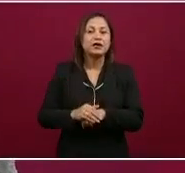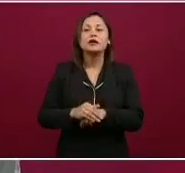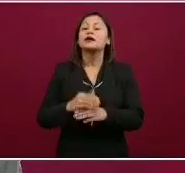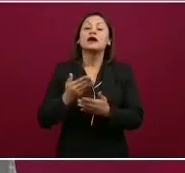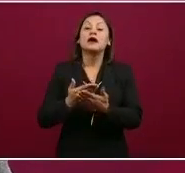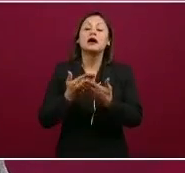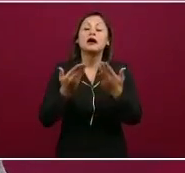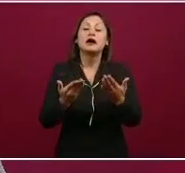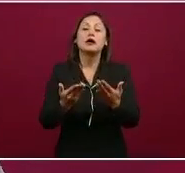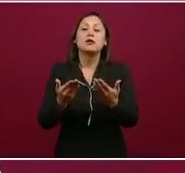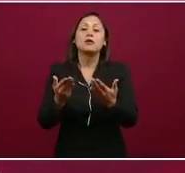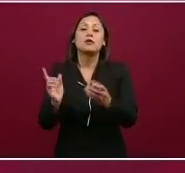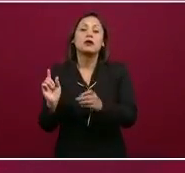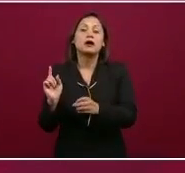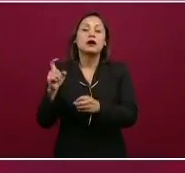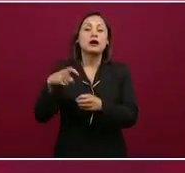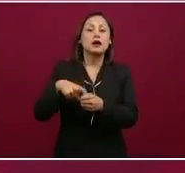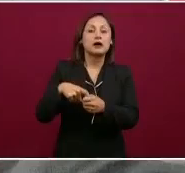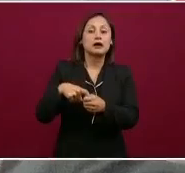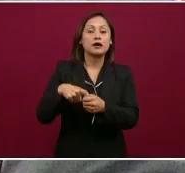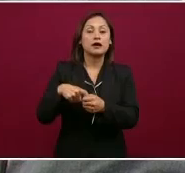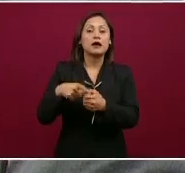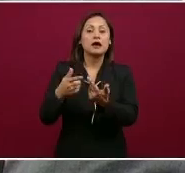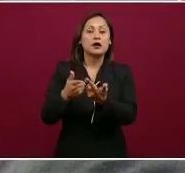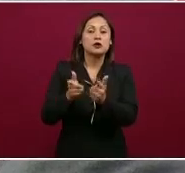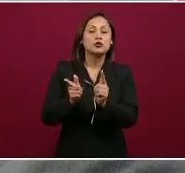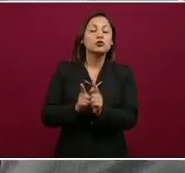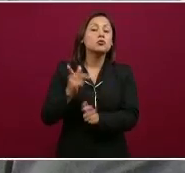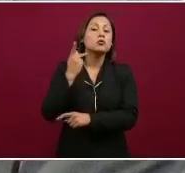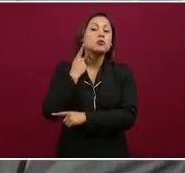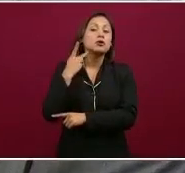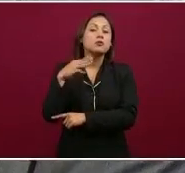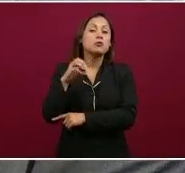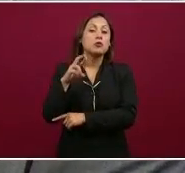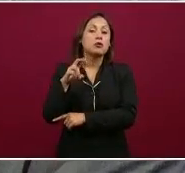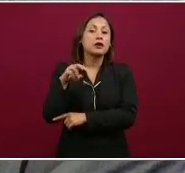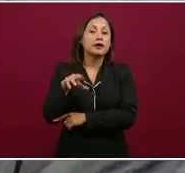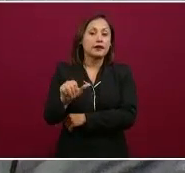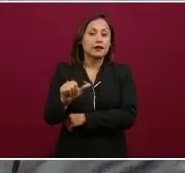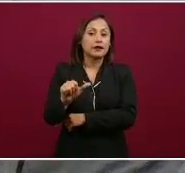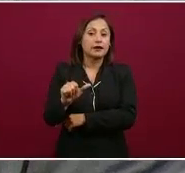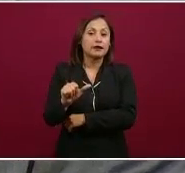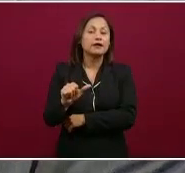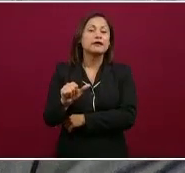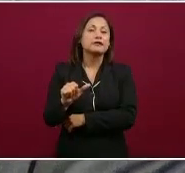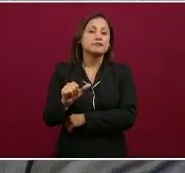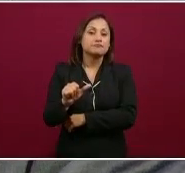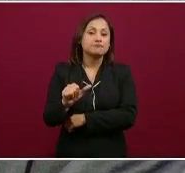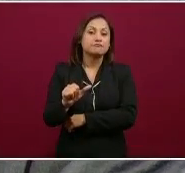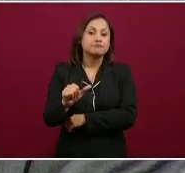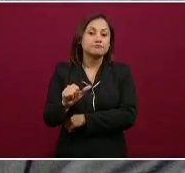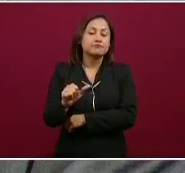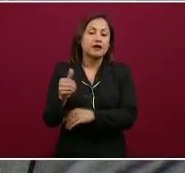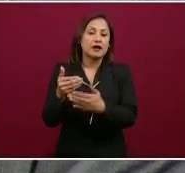vas a ser candidato de Morena y enfrenta, ¿sí?,